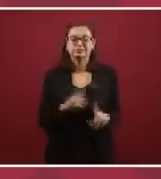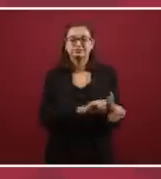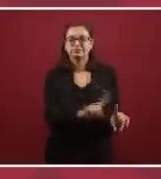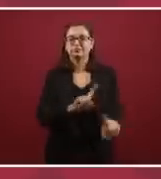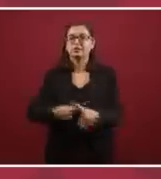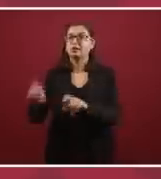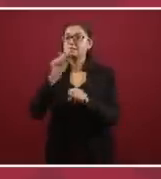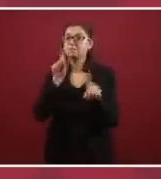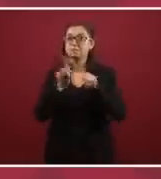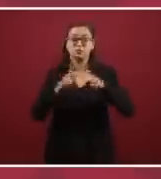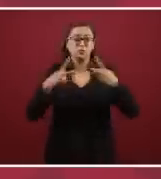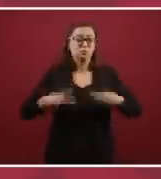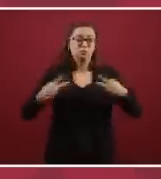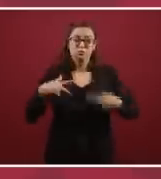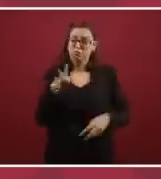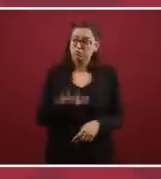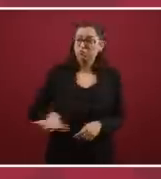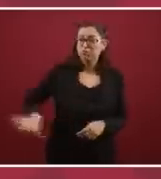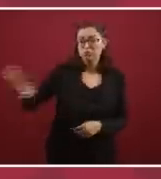extraordinario,